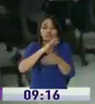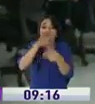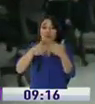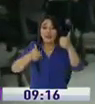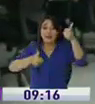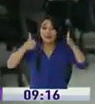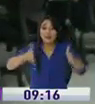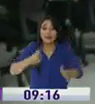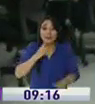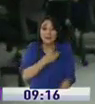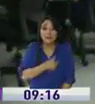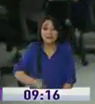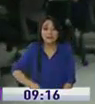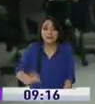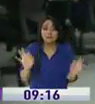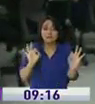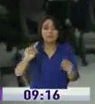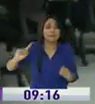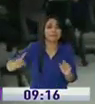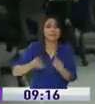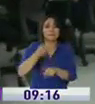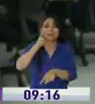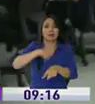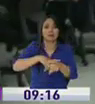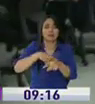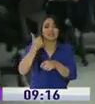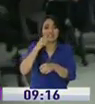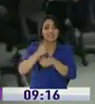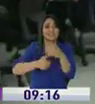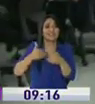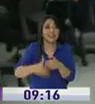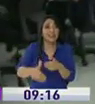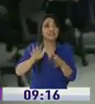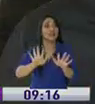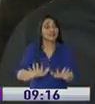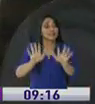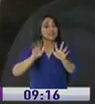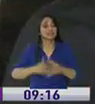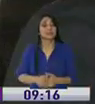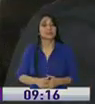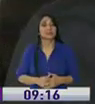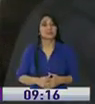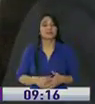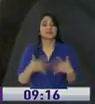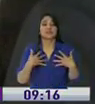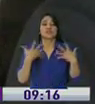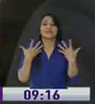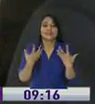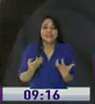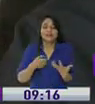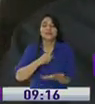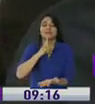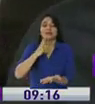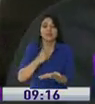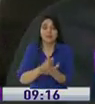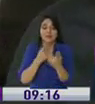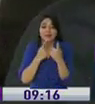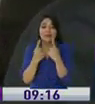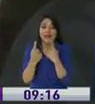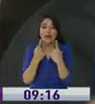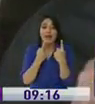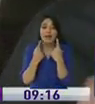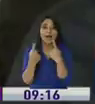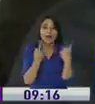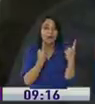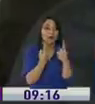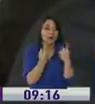presidenciales. Sería la primera vez en una década que ocurre algo de esto. Queremos garantizar que efectivamente este espacio sea para